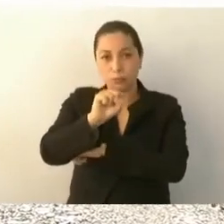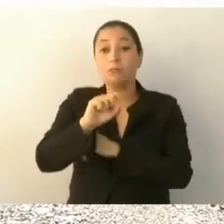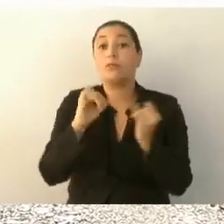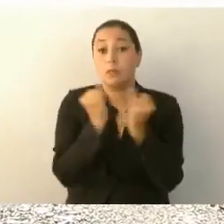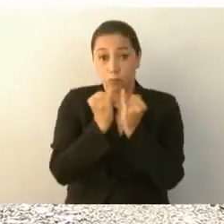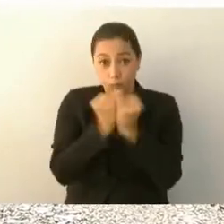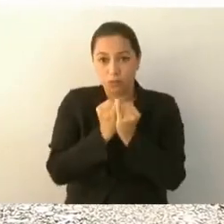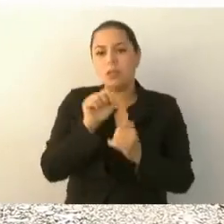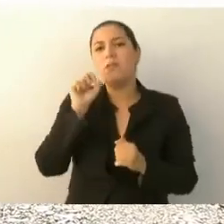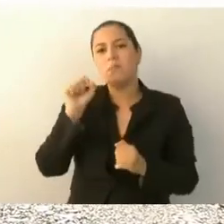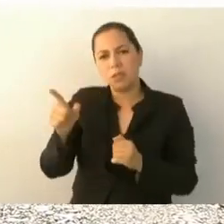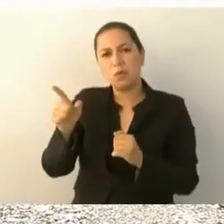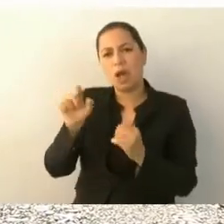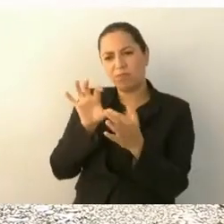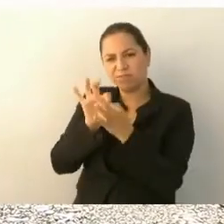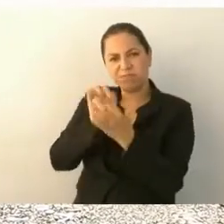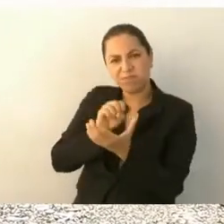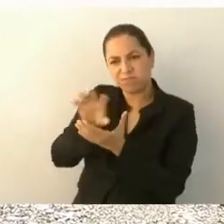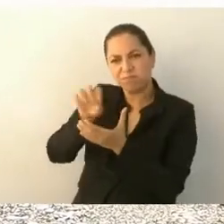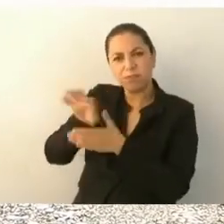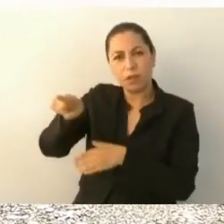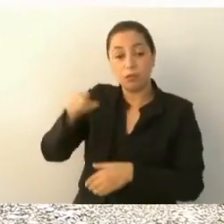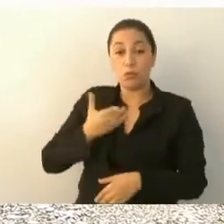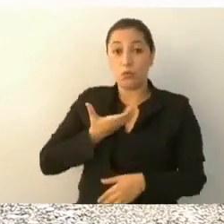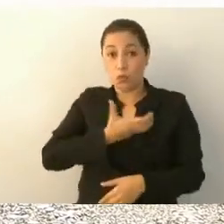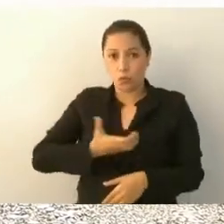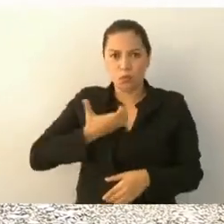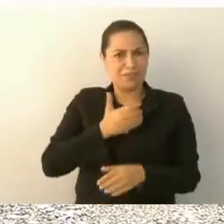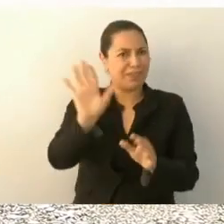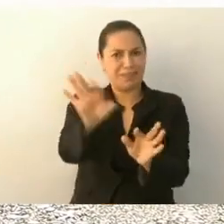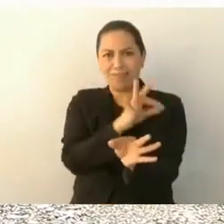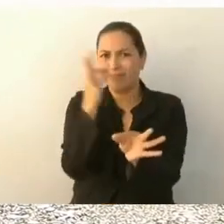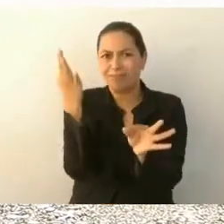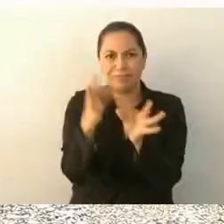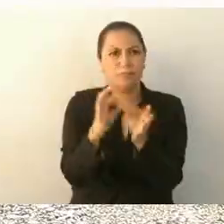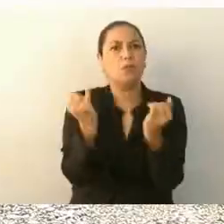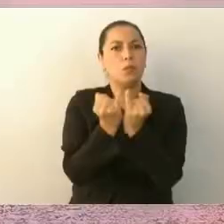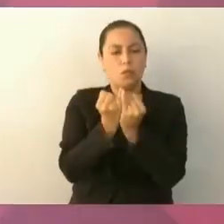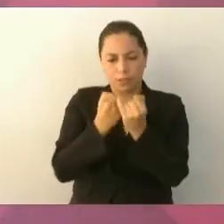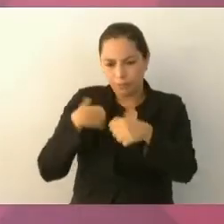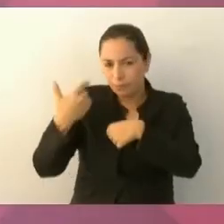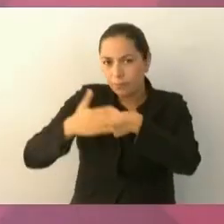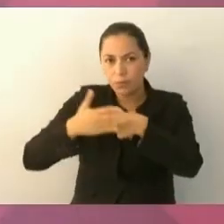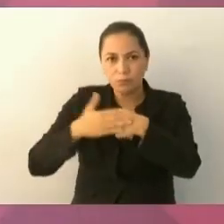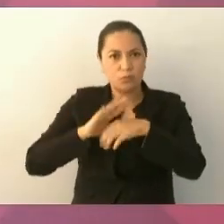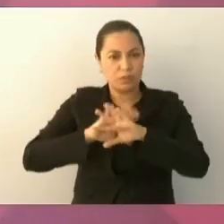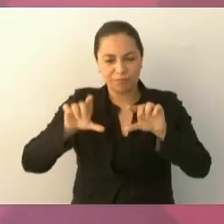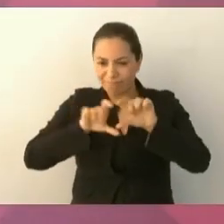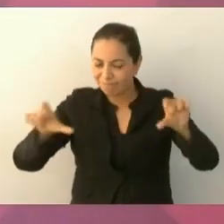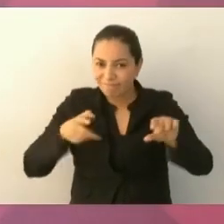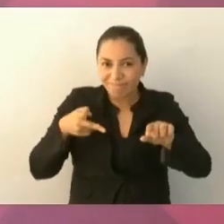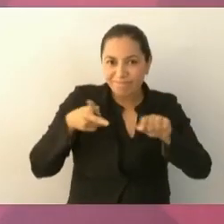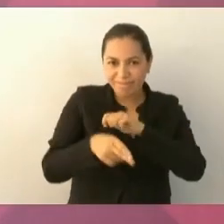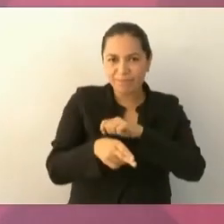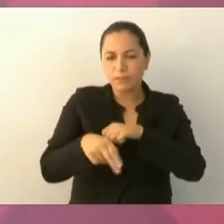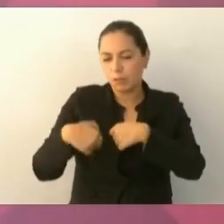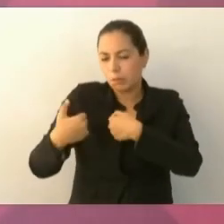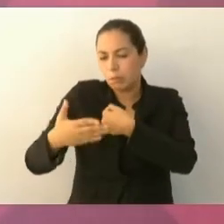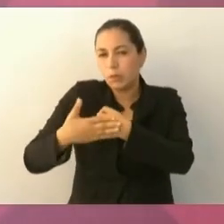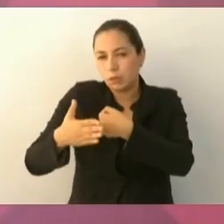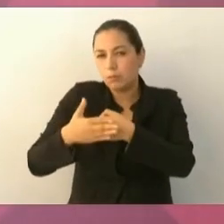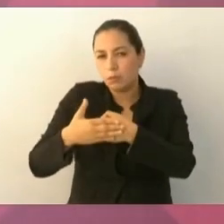a Concordia ya está terminado, ya lo vamos a inaugurar entrando el